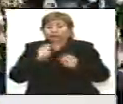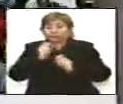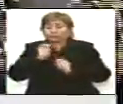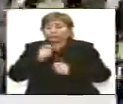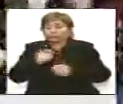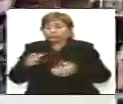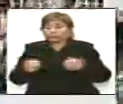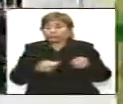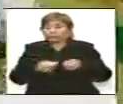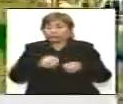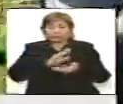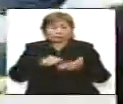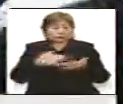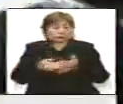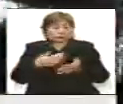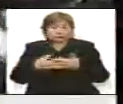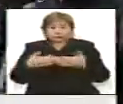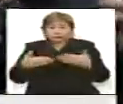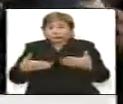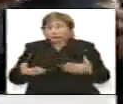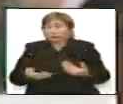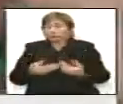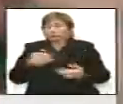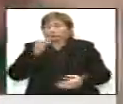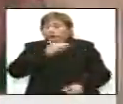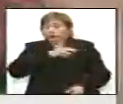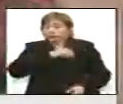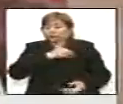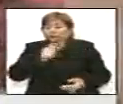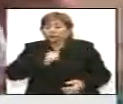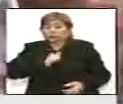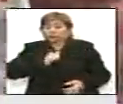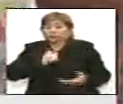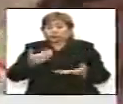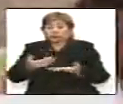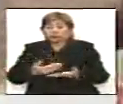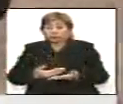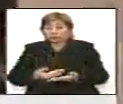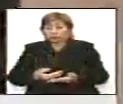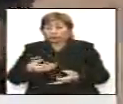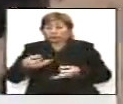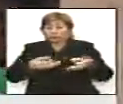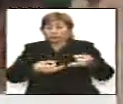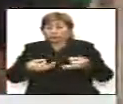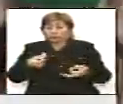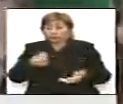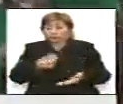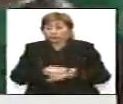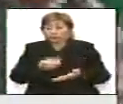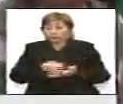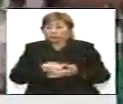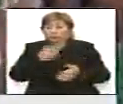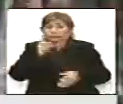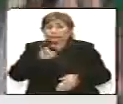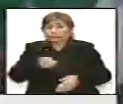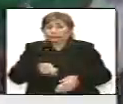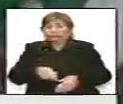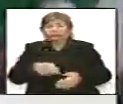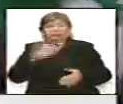contribuciones o cualquier otro tipo de beneficio proveniente de fuentes de financiamiento legalmente prohibida